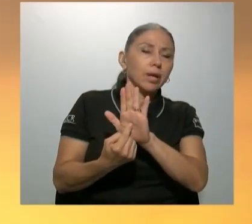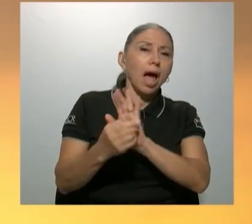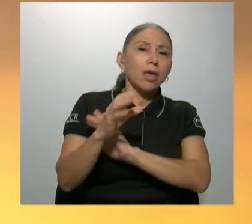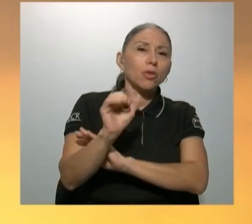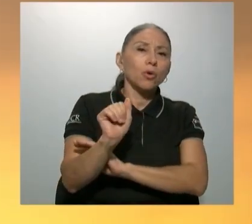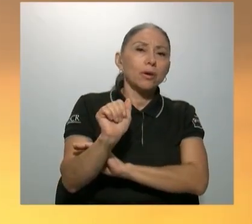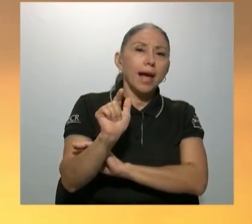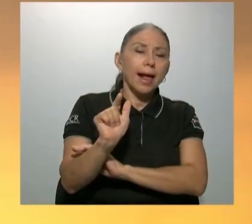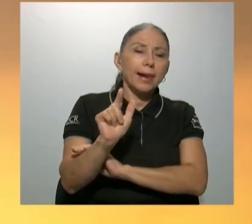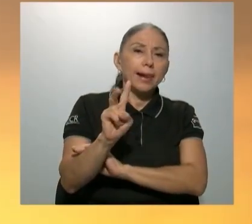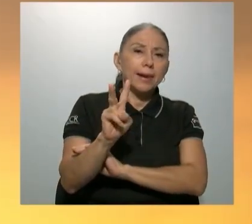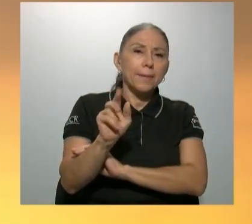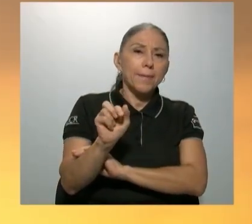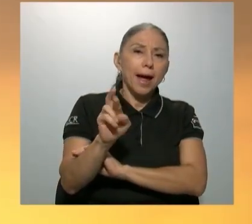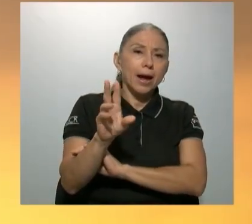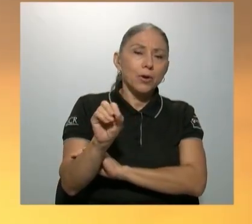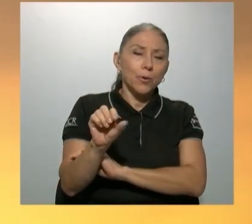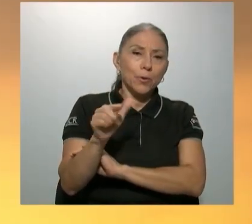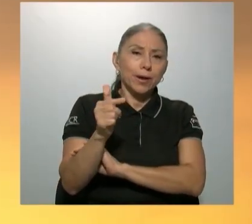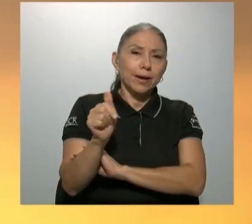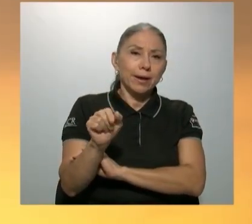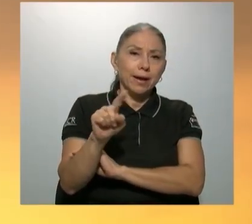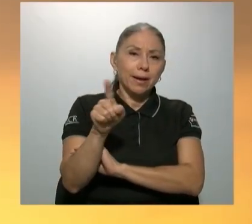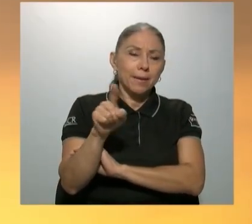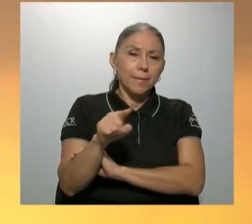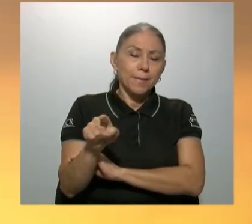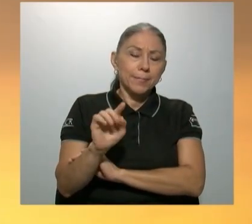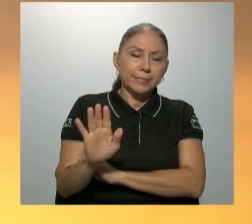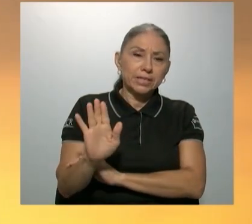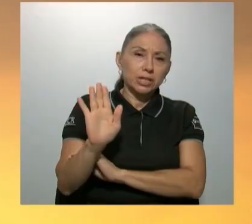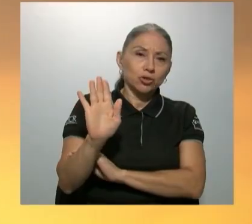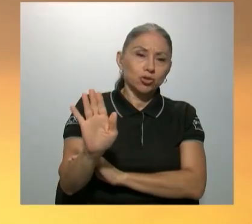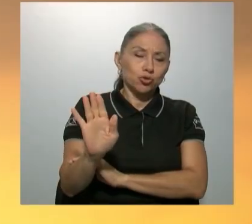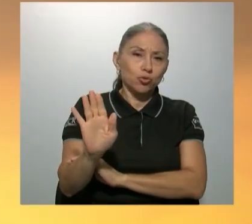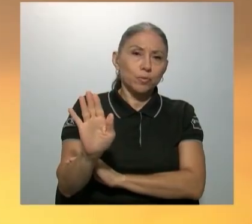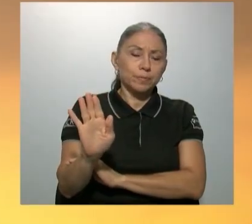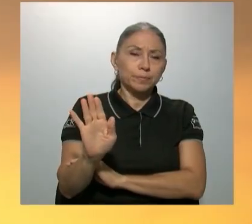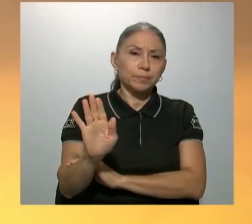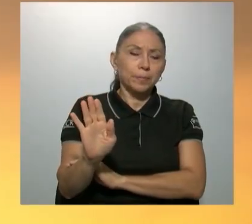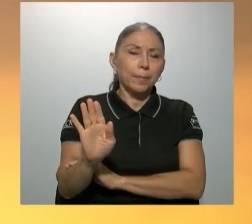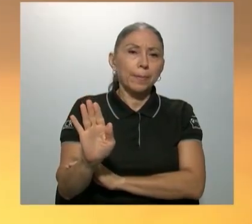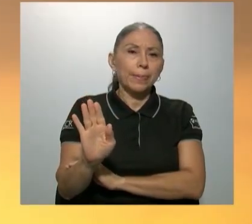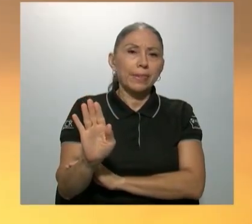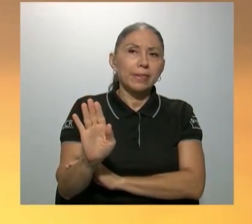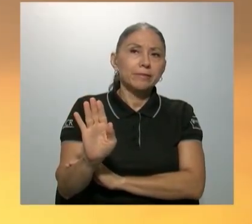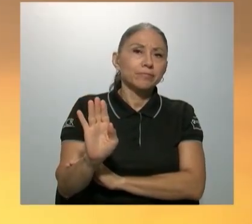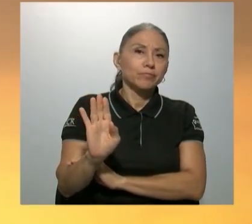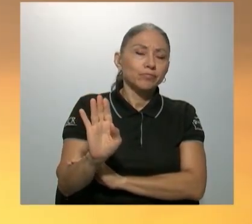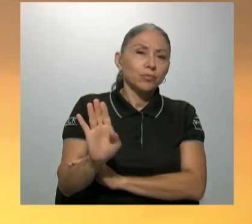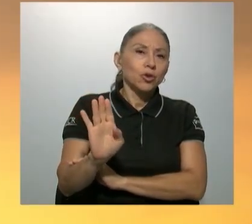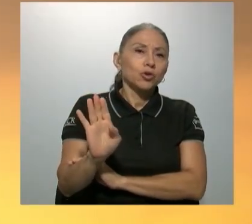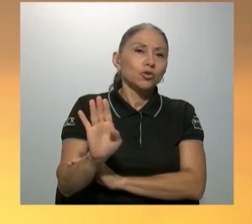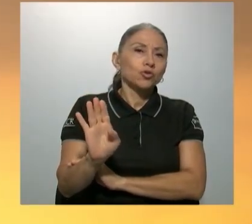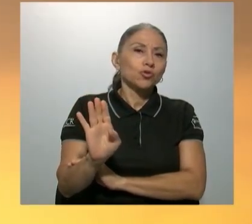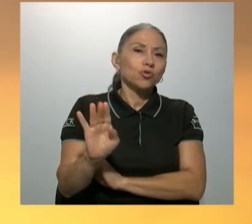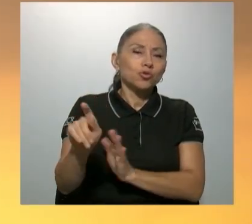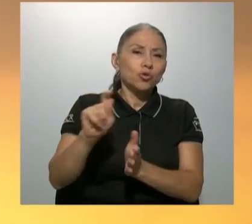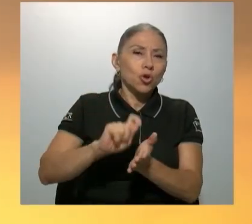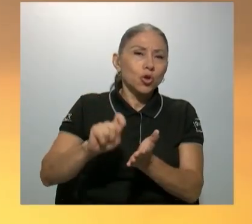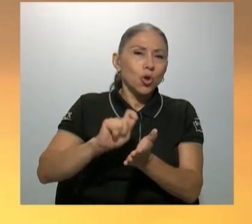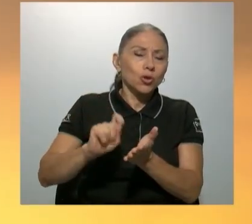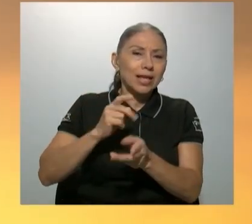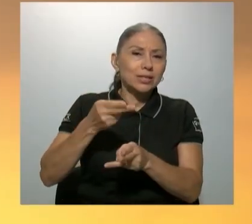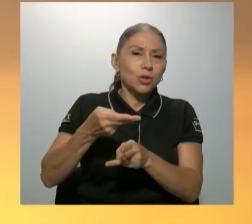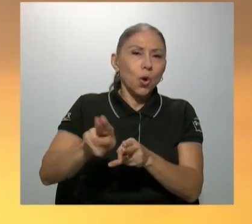su en esas notas cortas pero